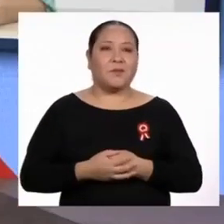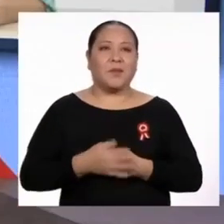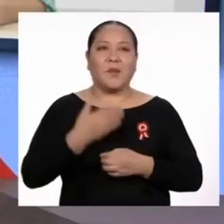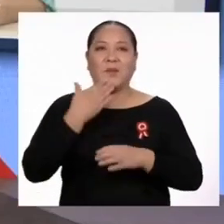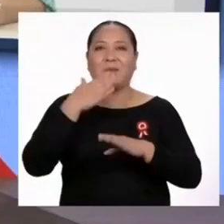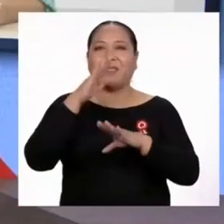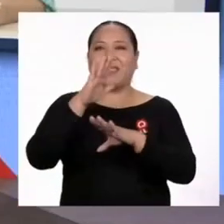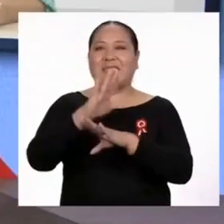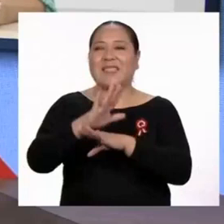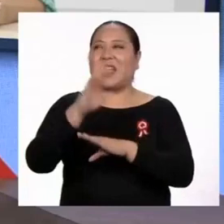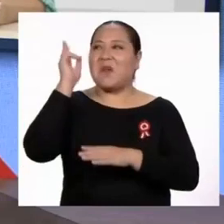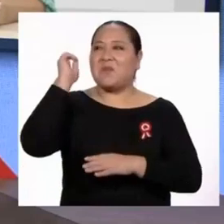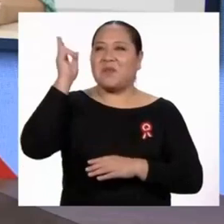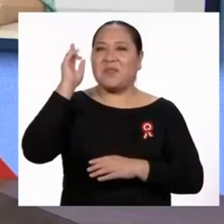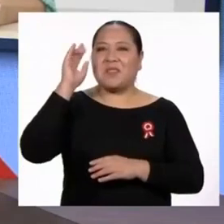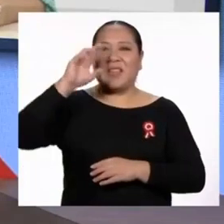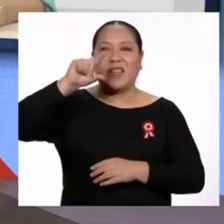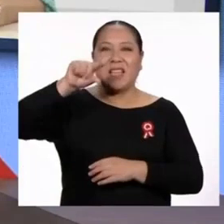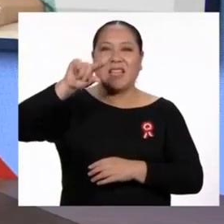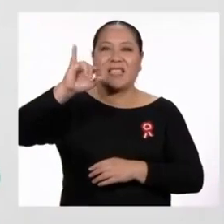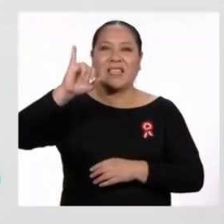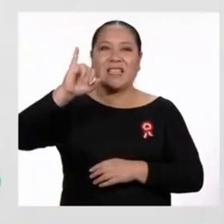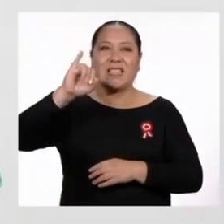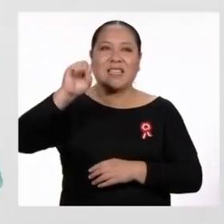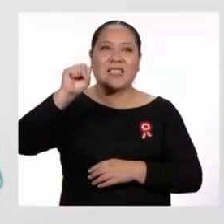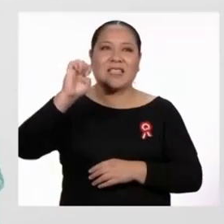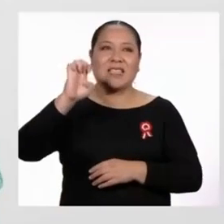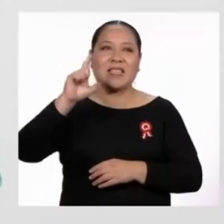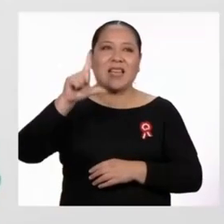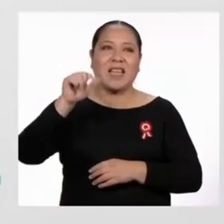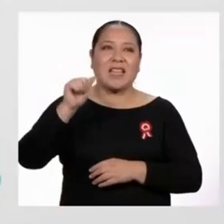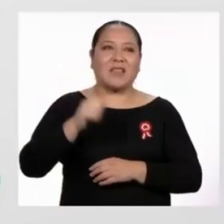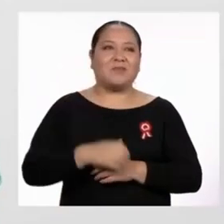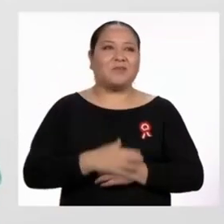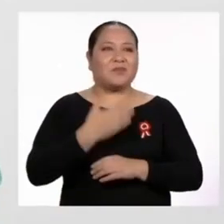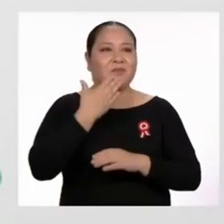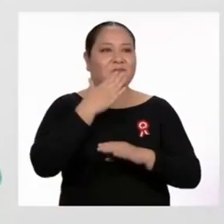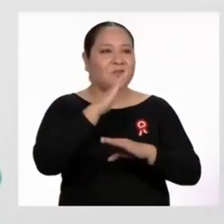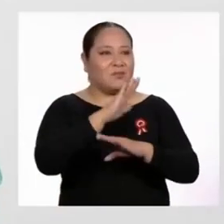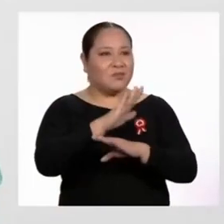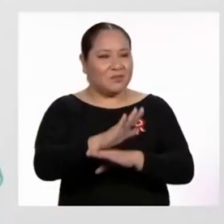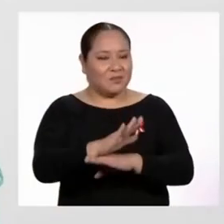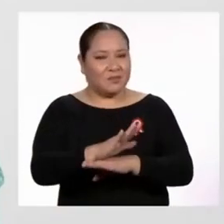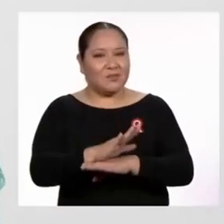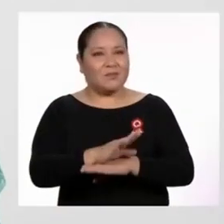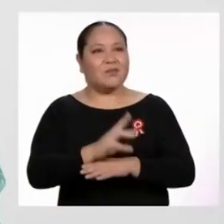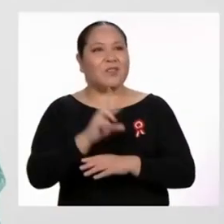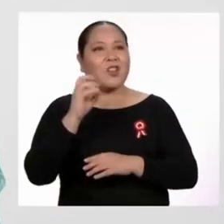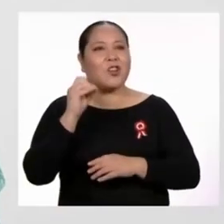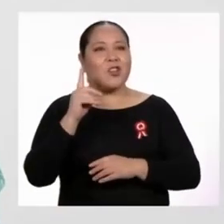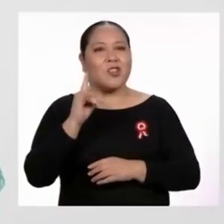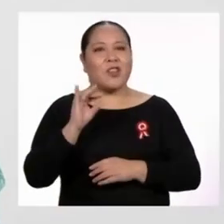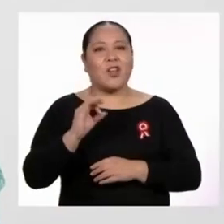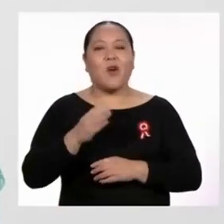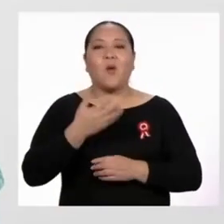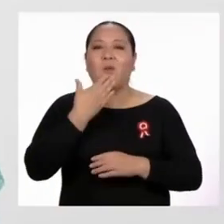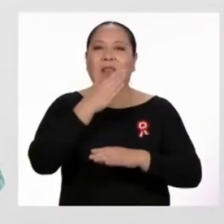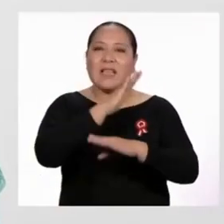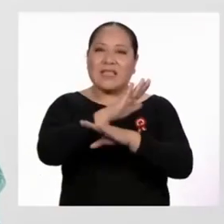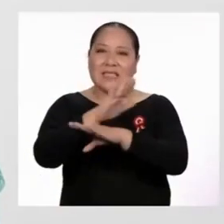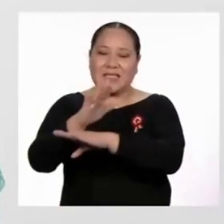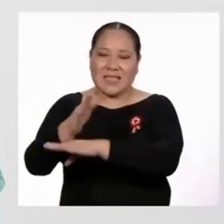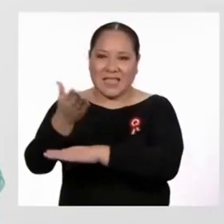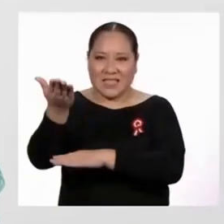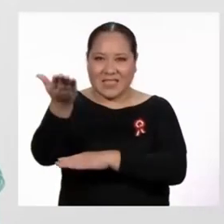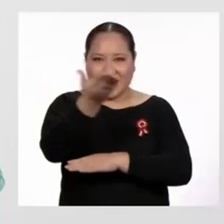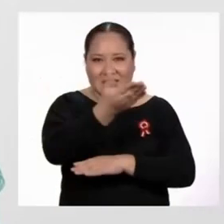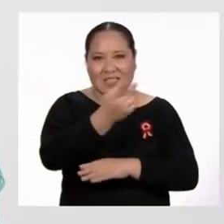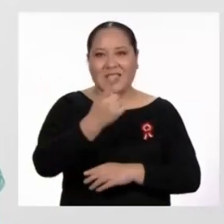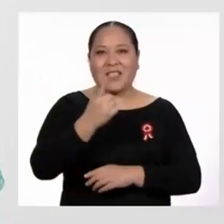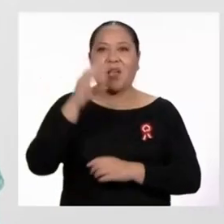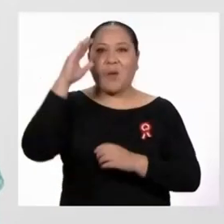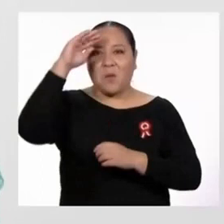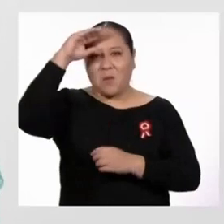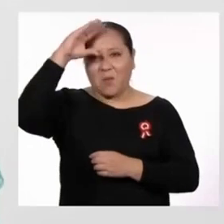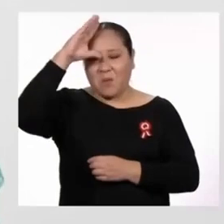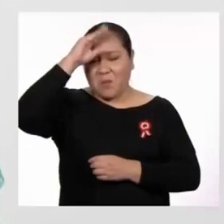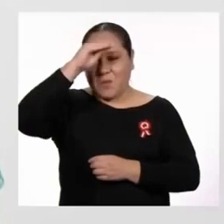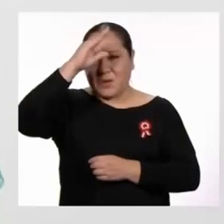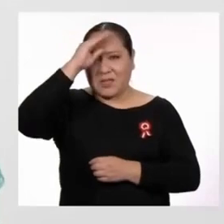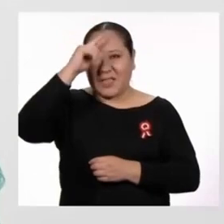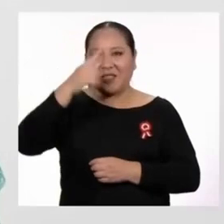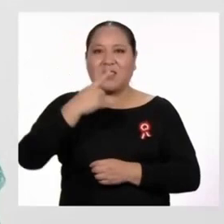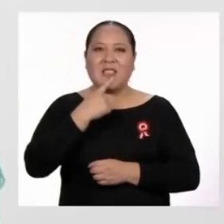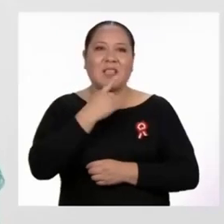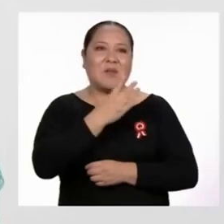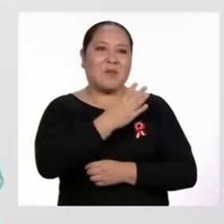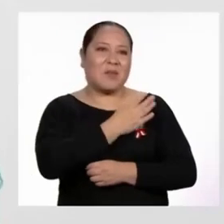Buenas tardes, profesora Gisela César. Buenas tardes, Rodrigo. Buenas tardes, chicas y chicos de primero de secundaria que están en casa.